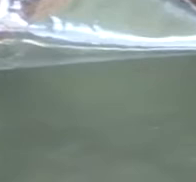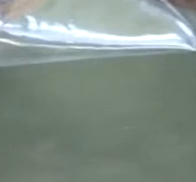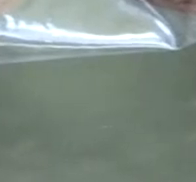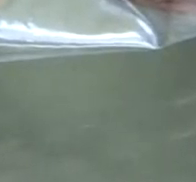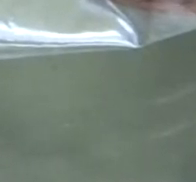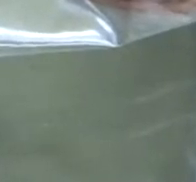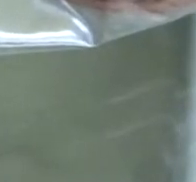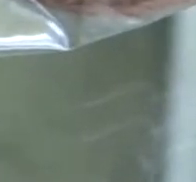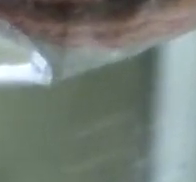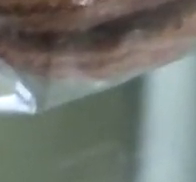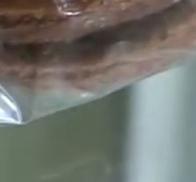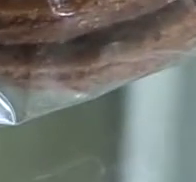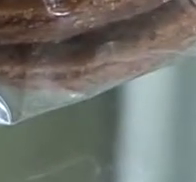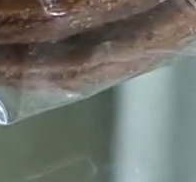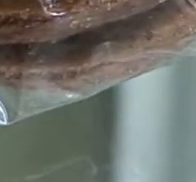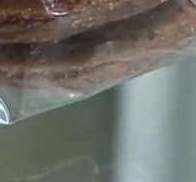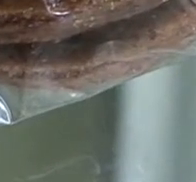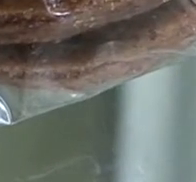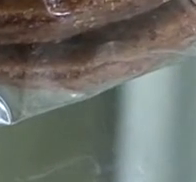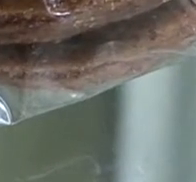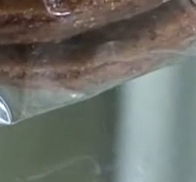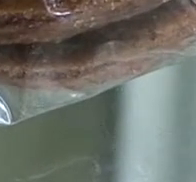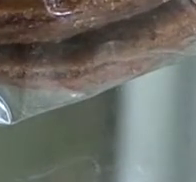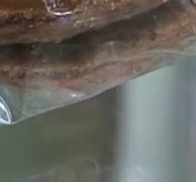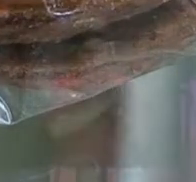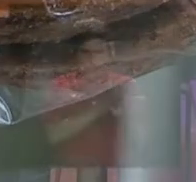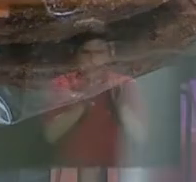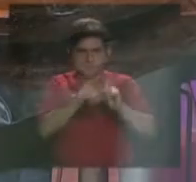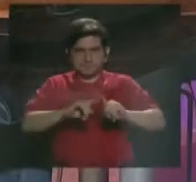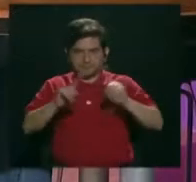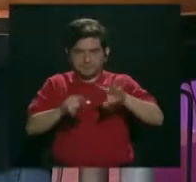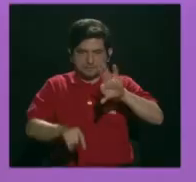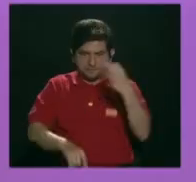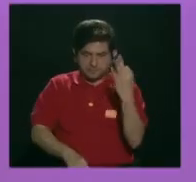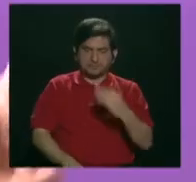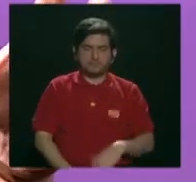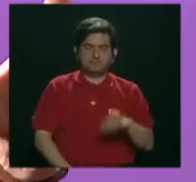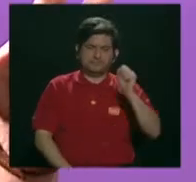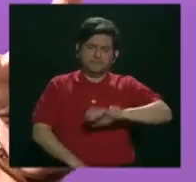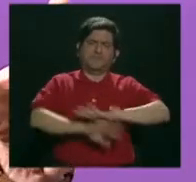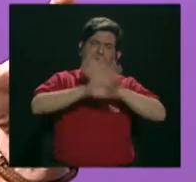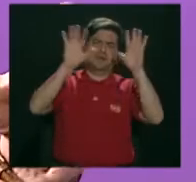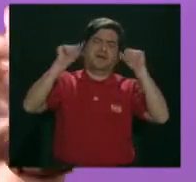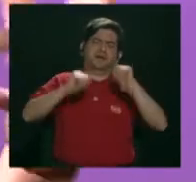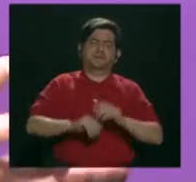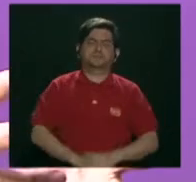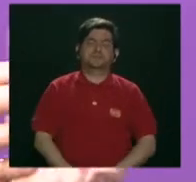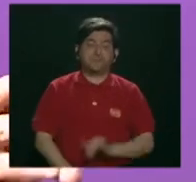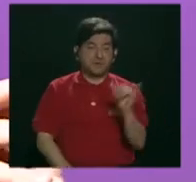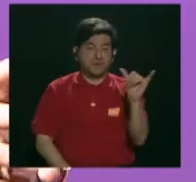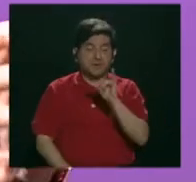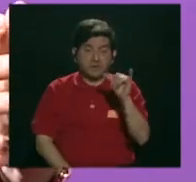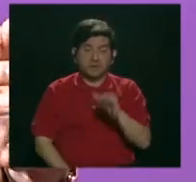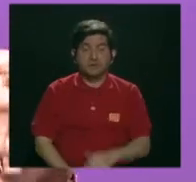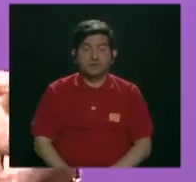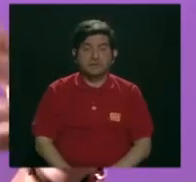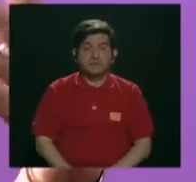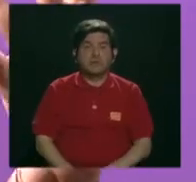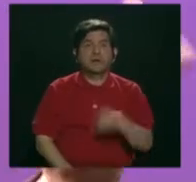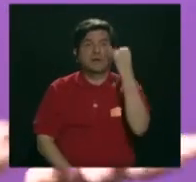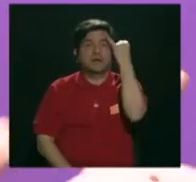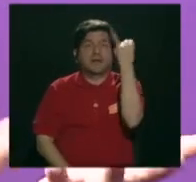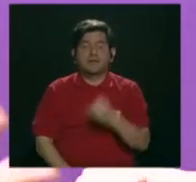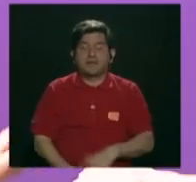que cocinan, las que las preparan de diferentes formas. Claro, y entonces darle también